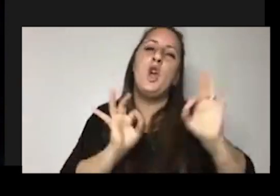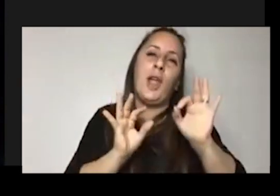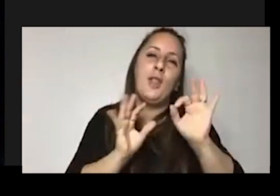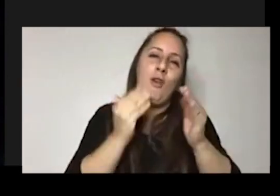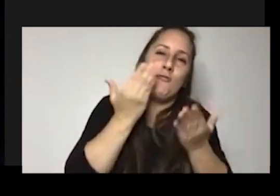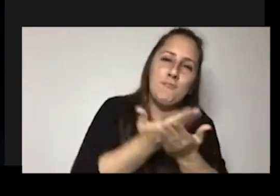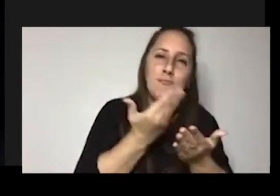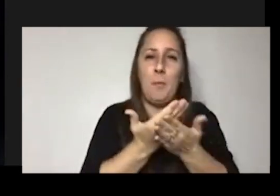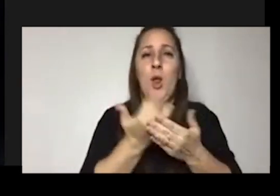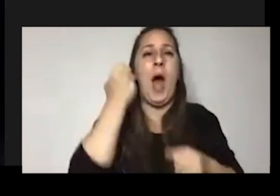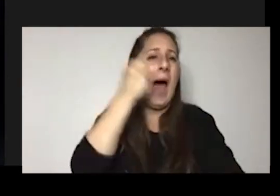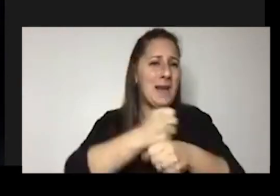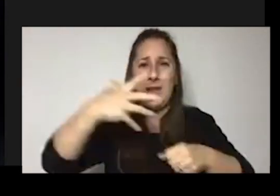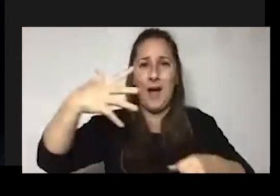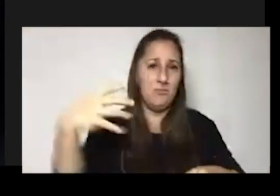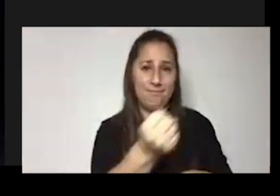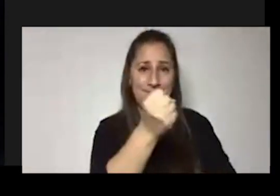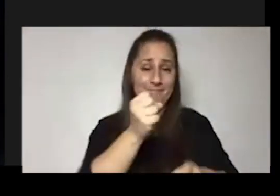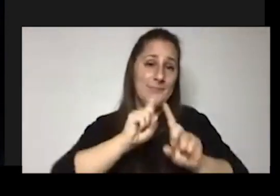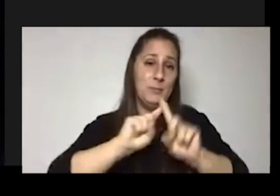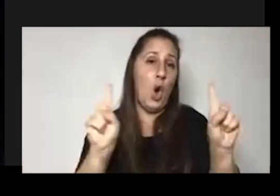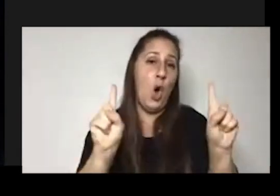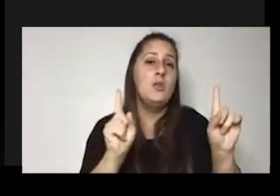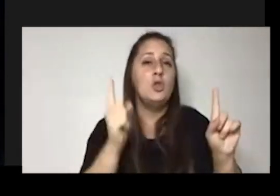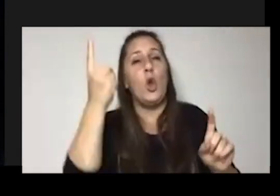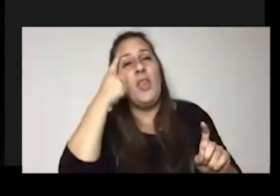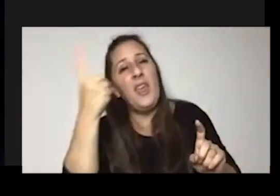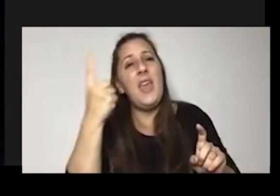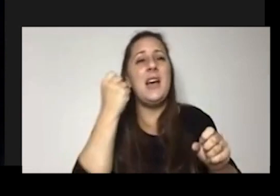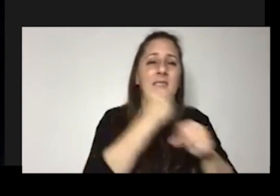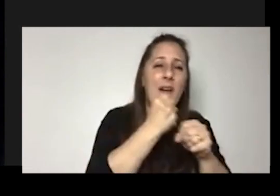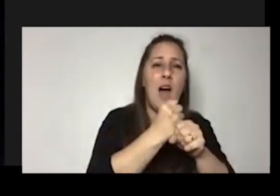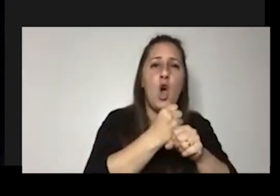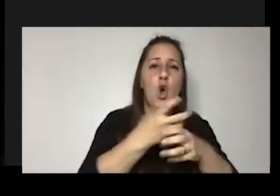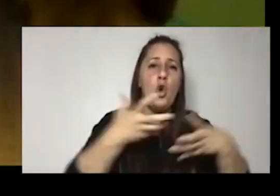o no, son simplemente trabajos de articulación con los ámbitos legislativos.